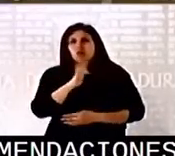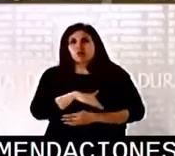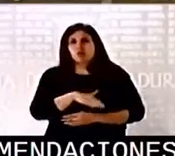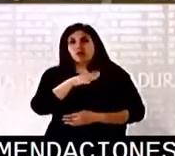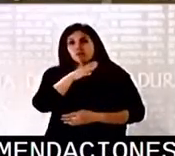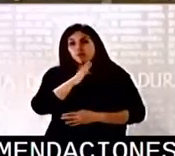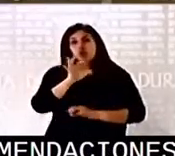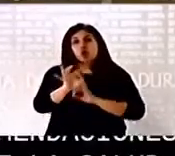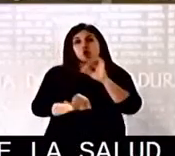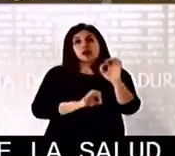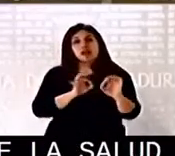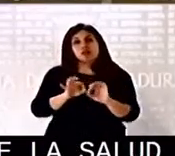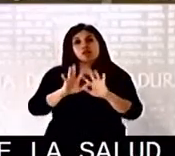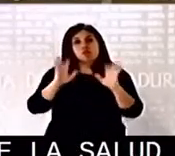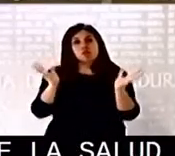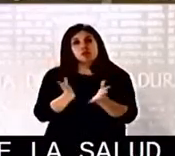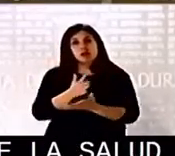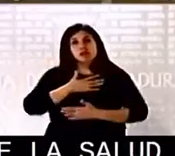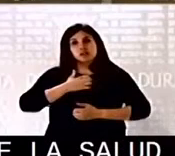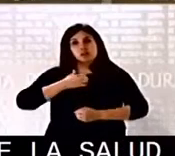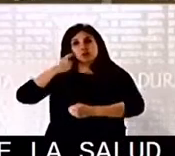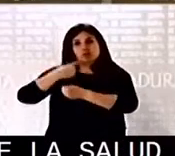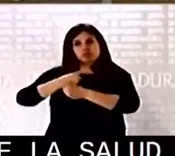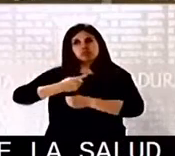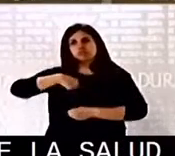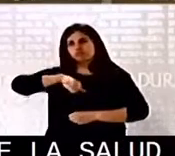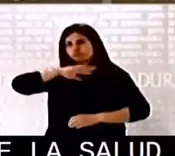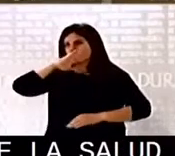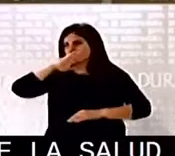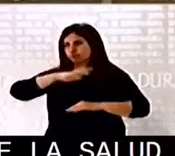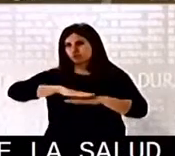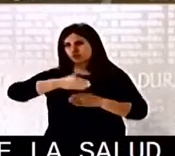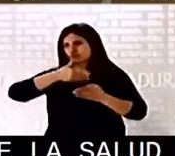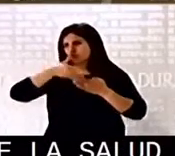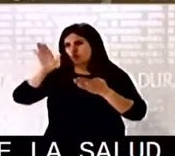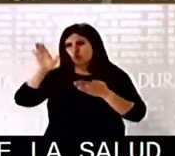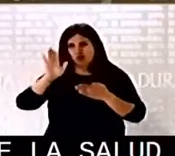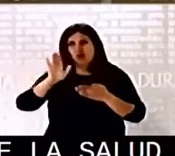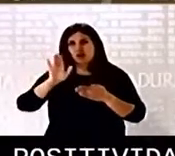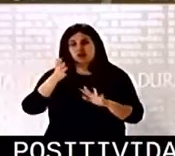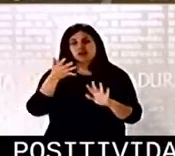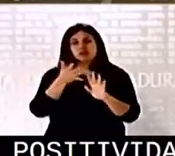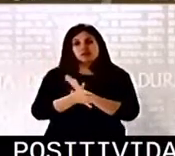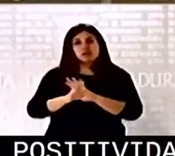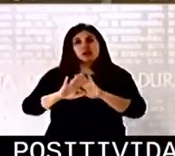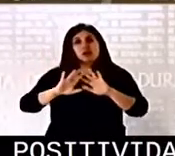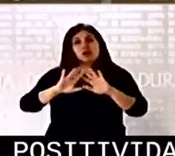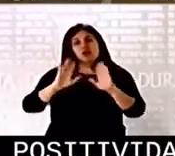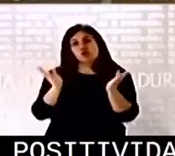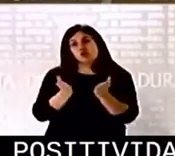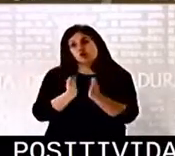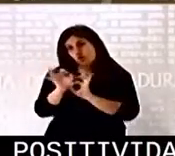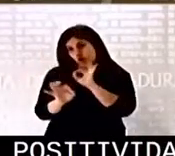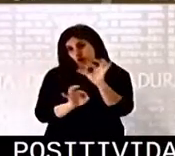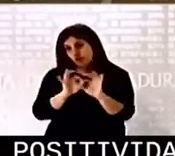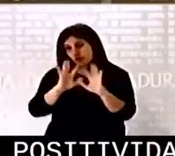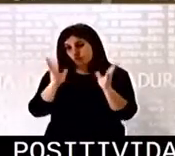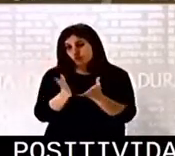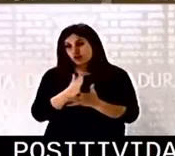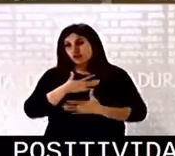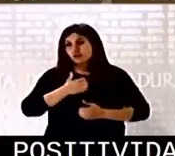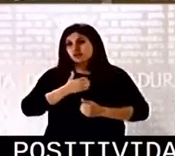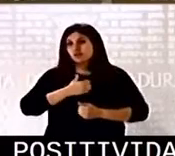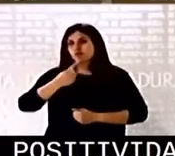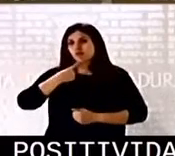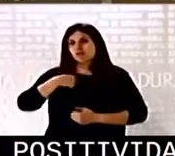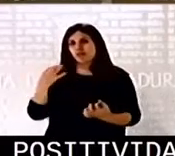Salud, que recomienda que el porcentaje de positividad sea inferior a un 5%, y, por otro lado,